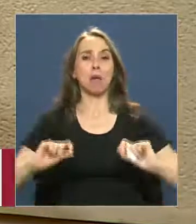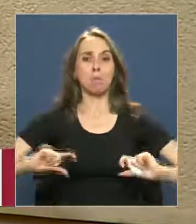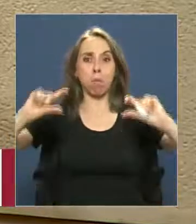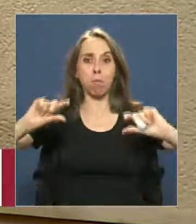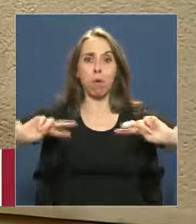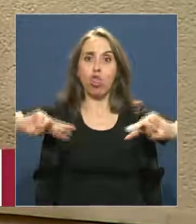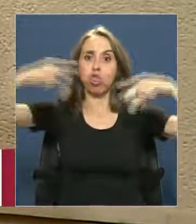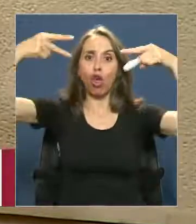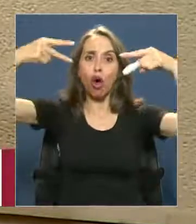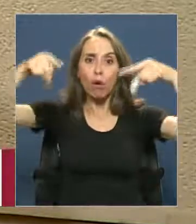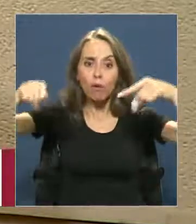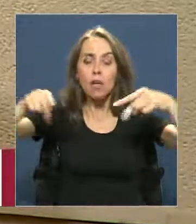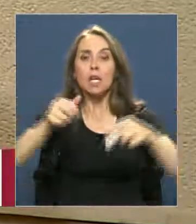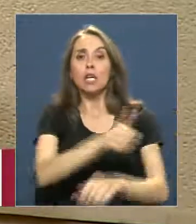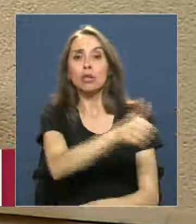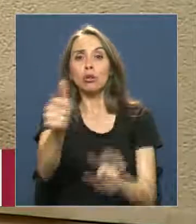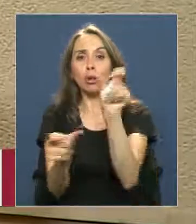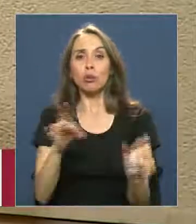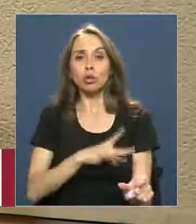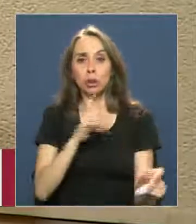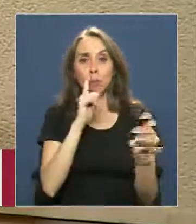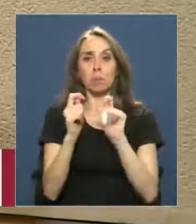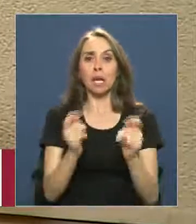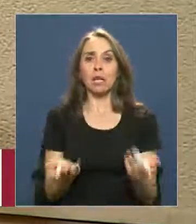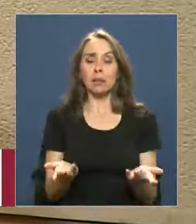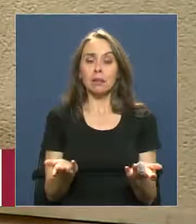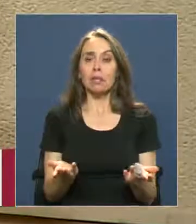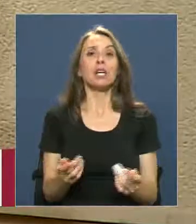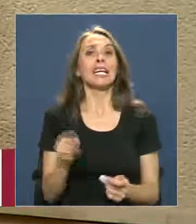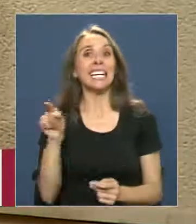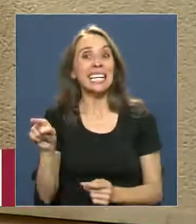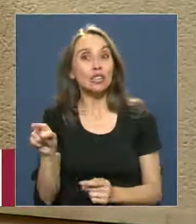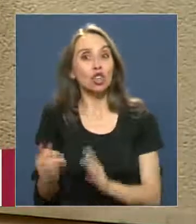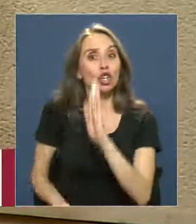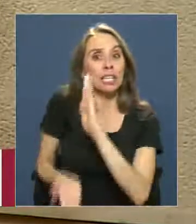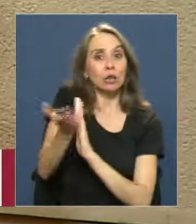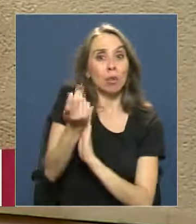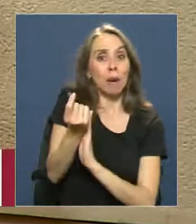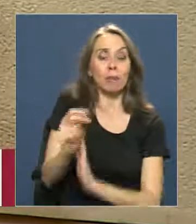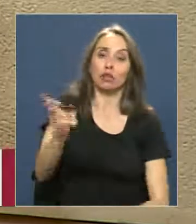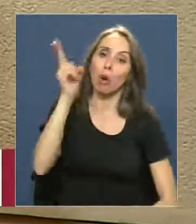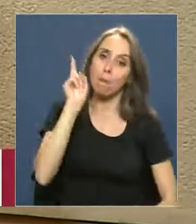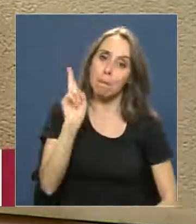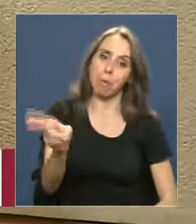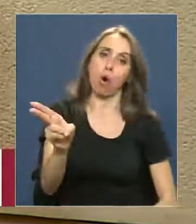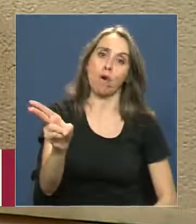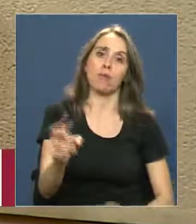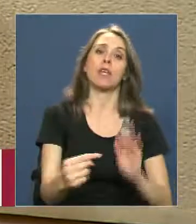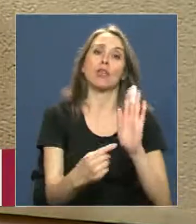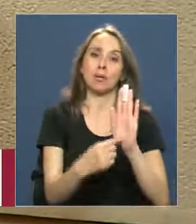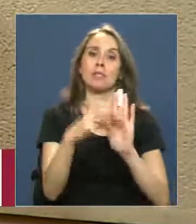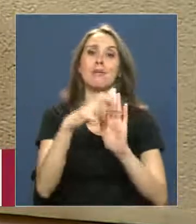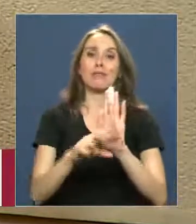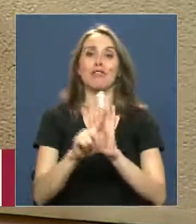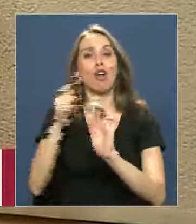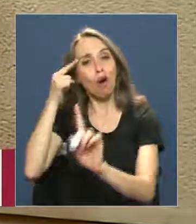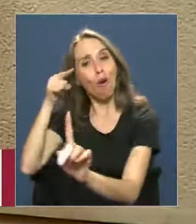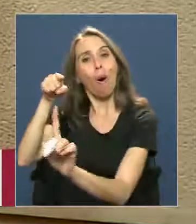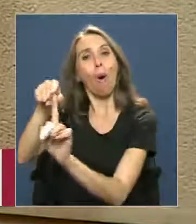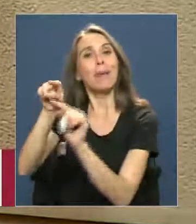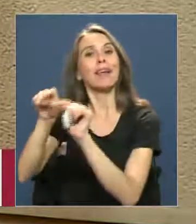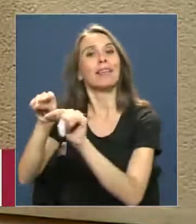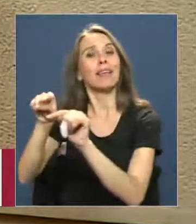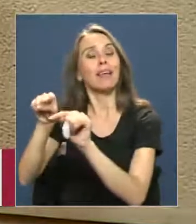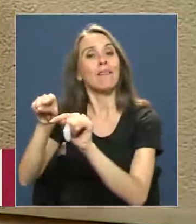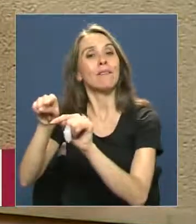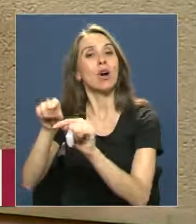chilenas, a ellos mismos. Lo anterior debe ser prohibido y es precisamente a lo que apunta este proyecto, que en definitiva